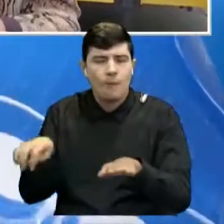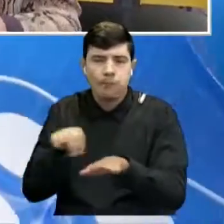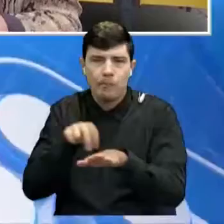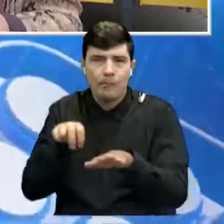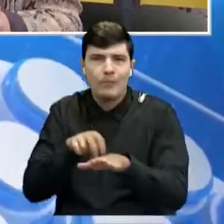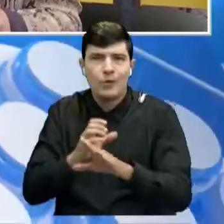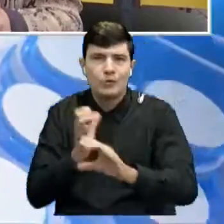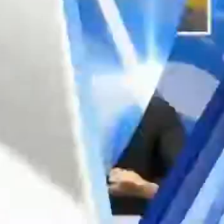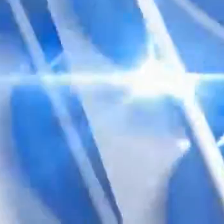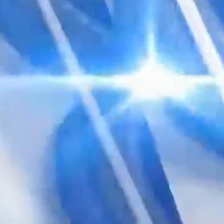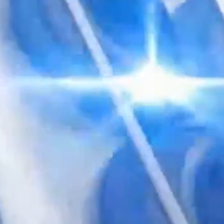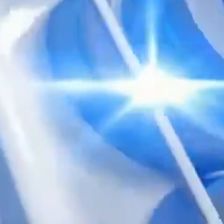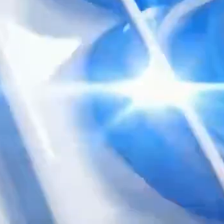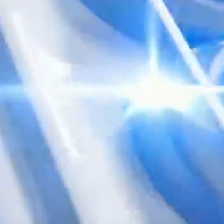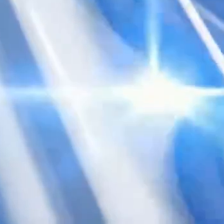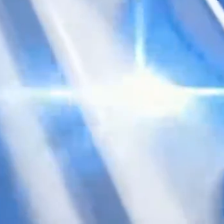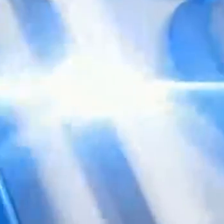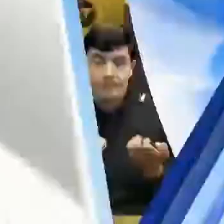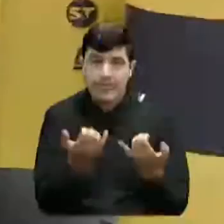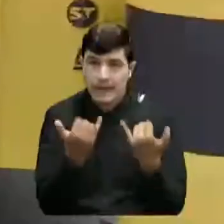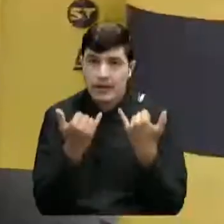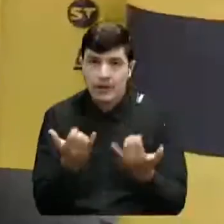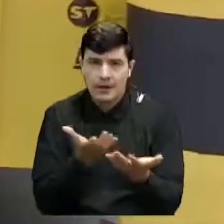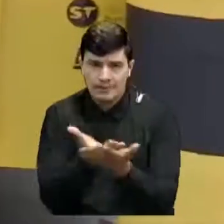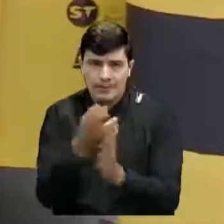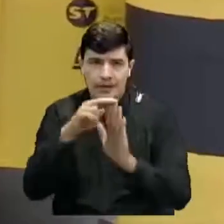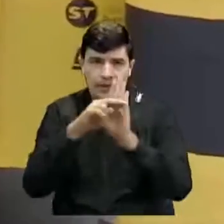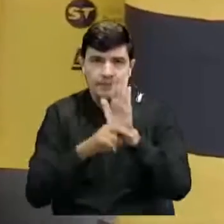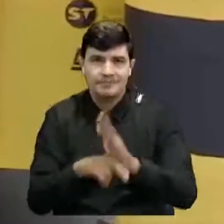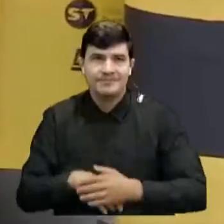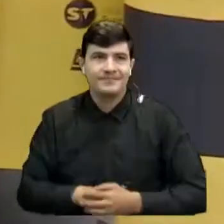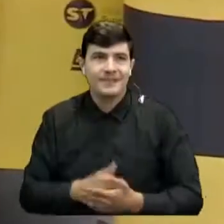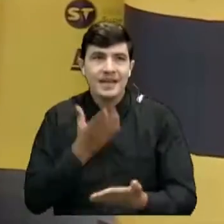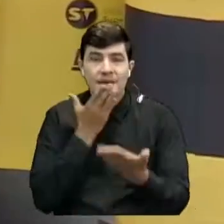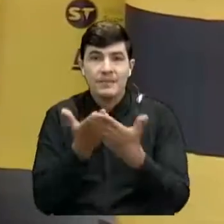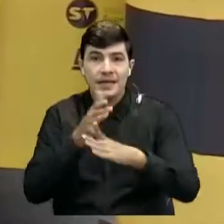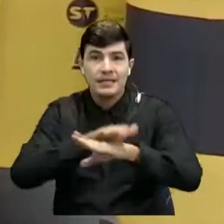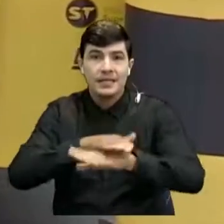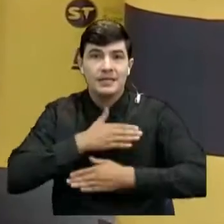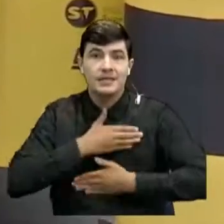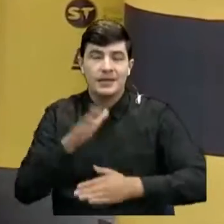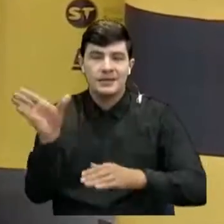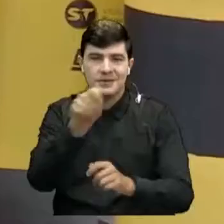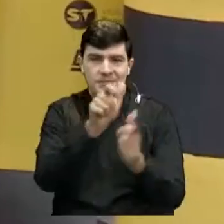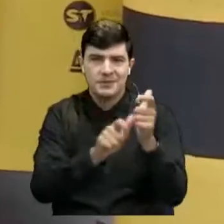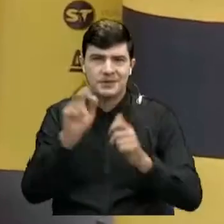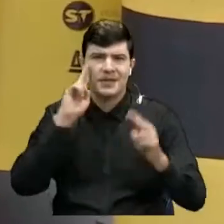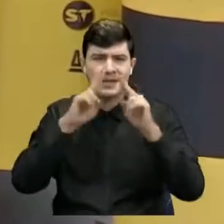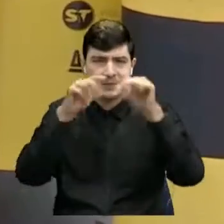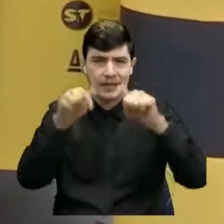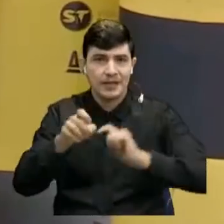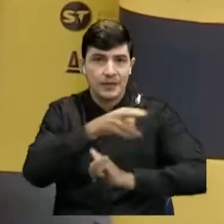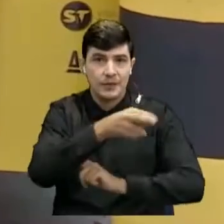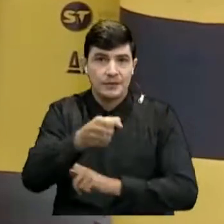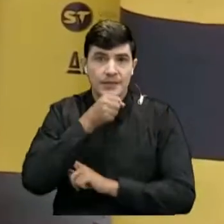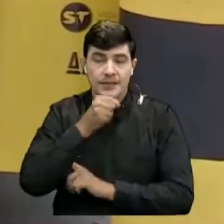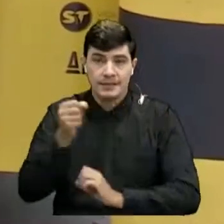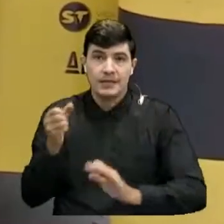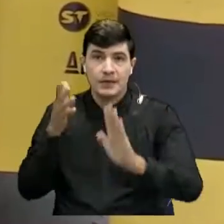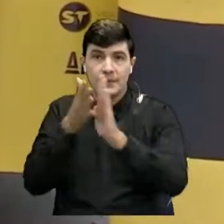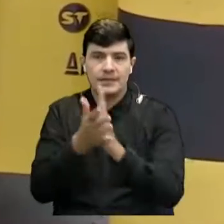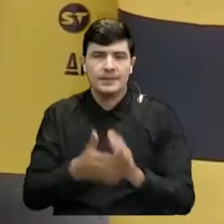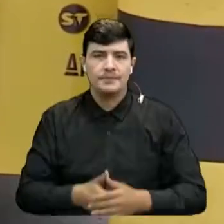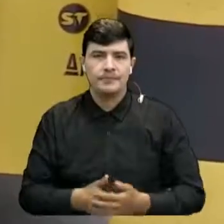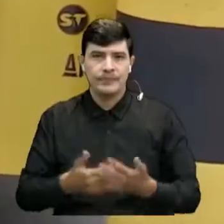Así es, compañeros en estudio, muy buenas tardes y un saludo muy especial para nuestros televidentes de Oriente Noticias. Pues bien, les cuento que en este